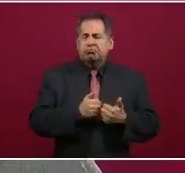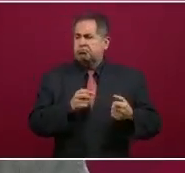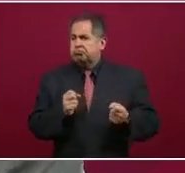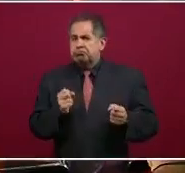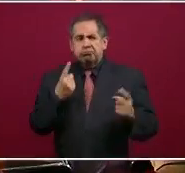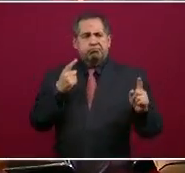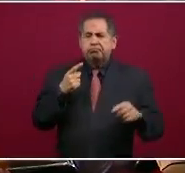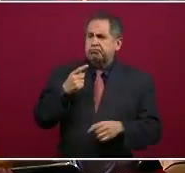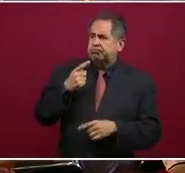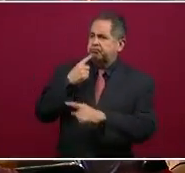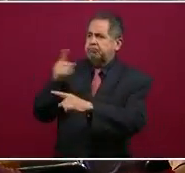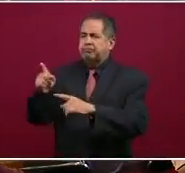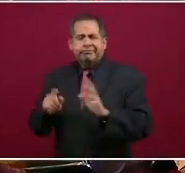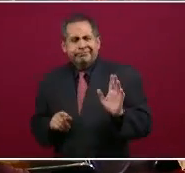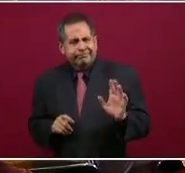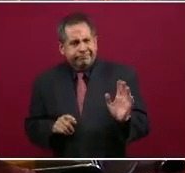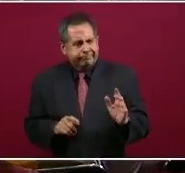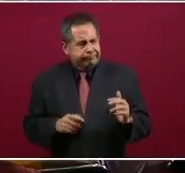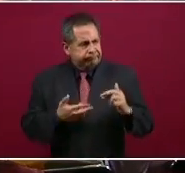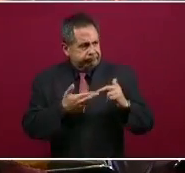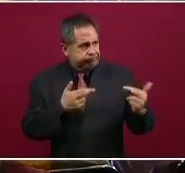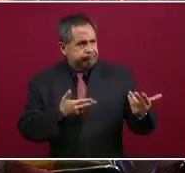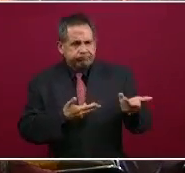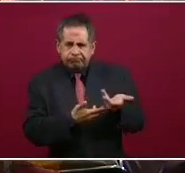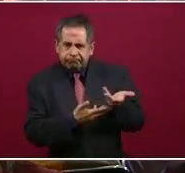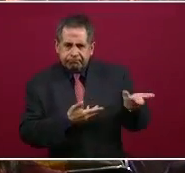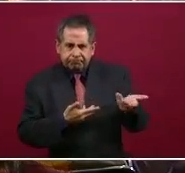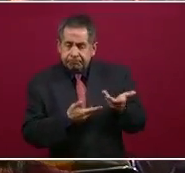y no queremos